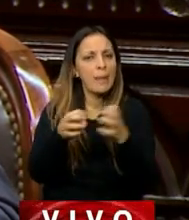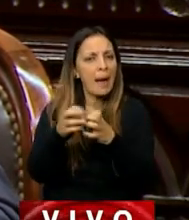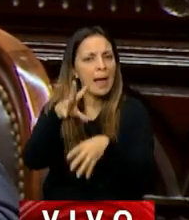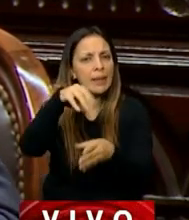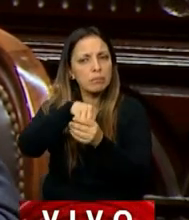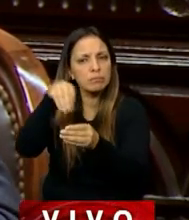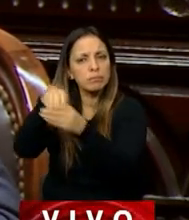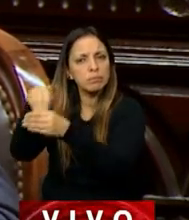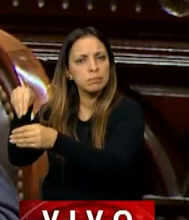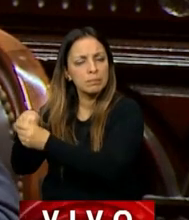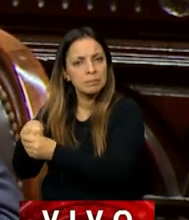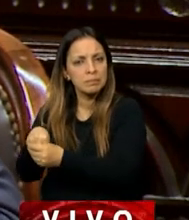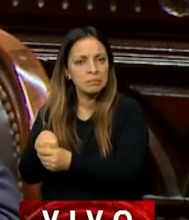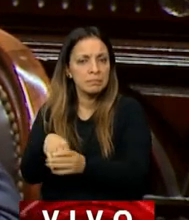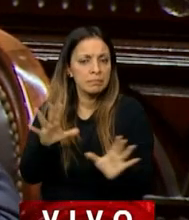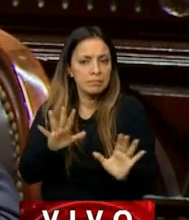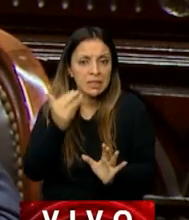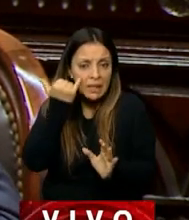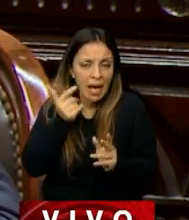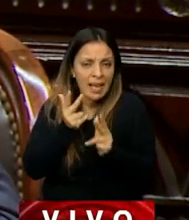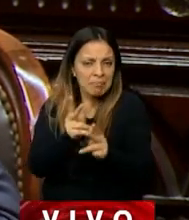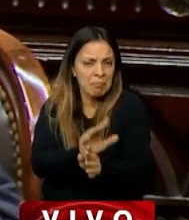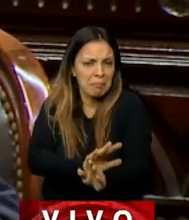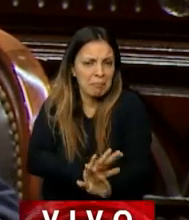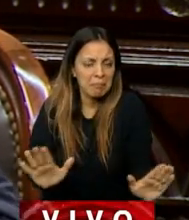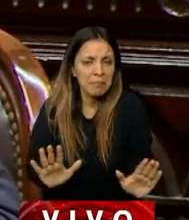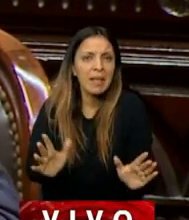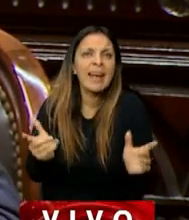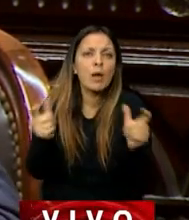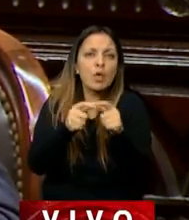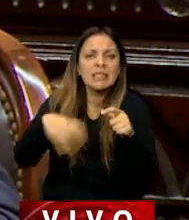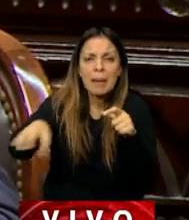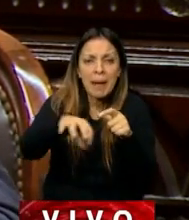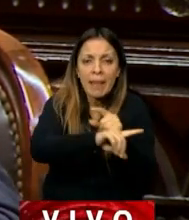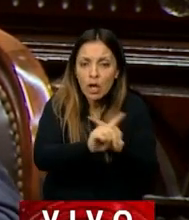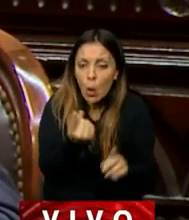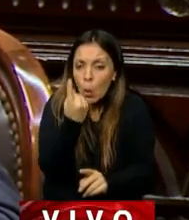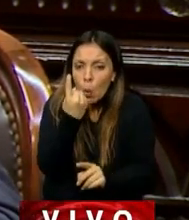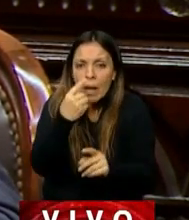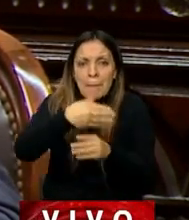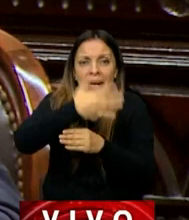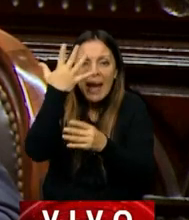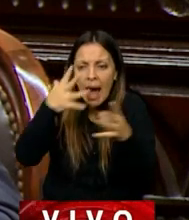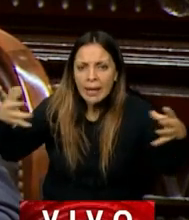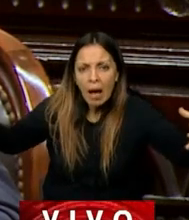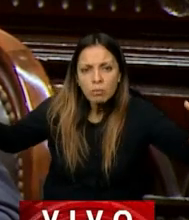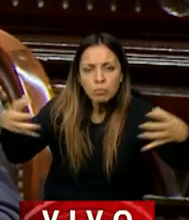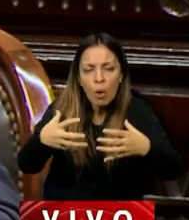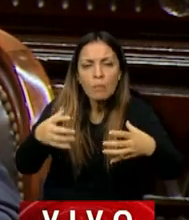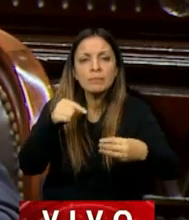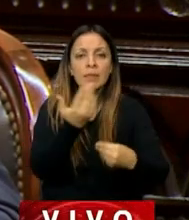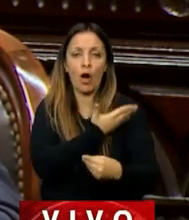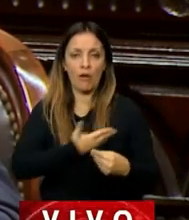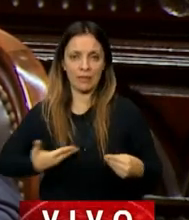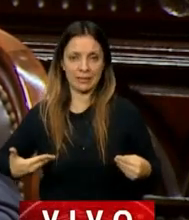necesario. Ya ni siquiera les planteamos en reuniones separadas, sino en una reunión plenaria donde el oficialismo